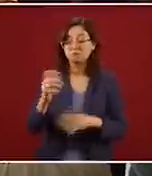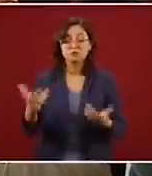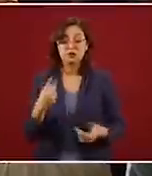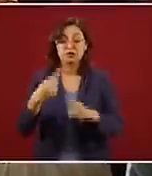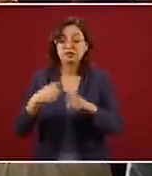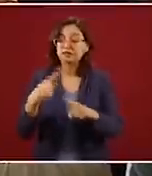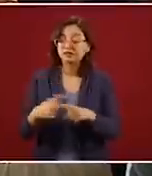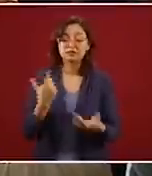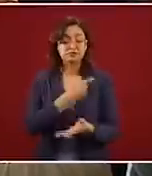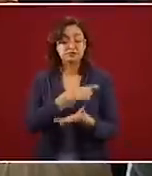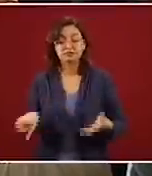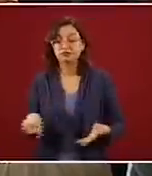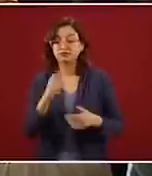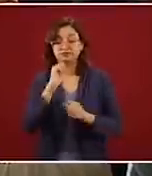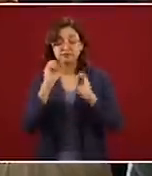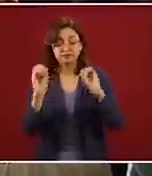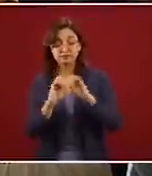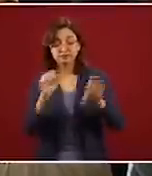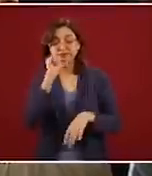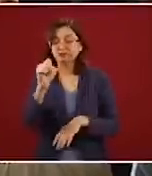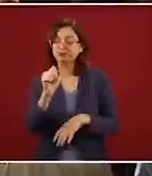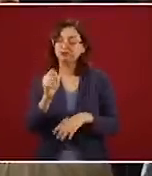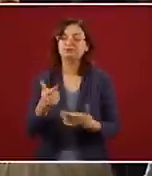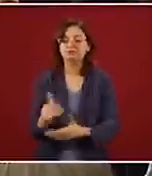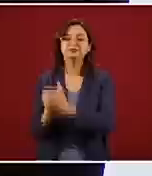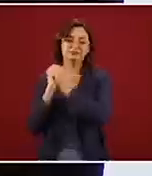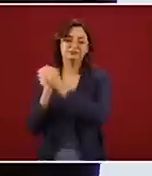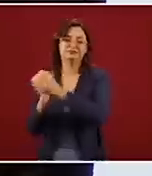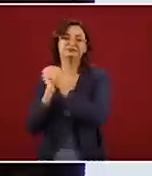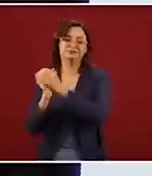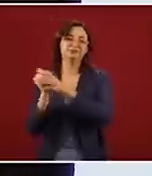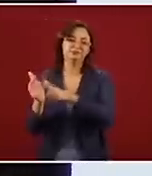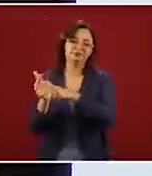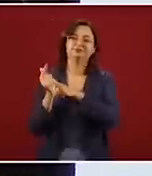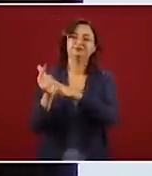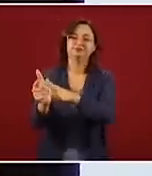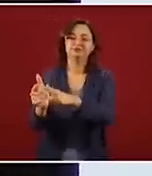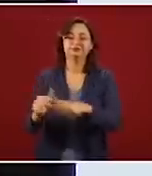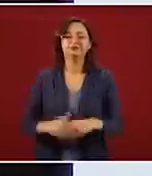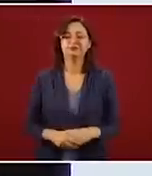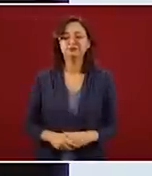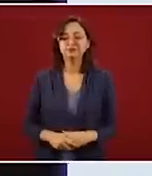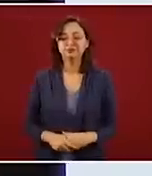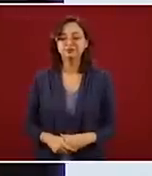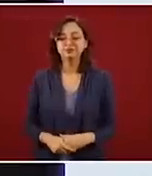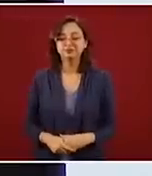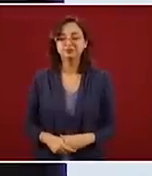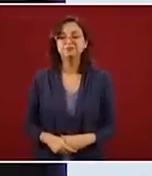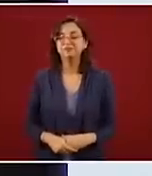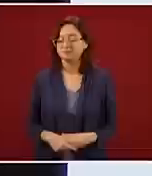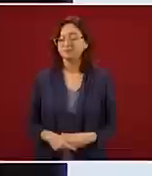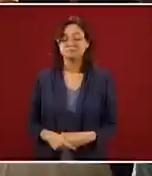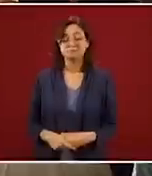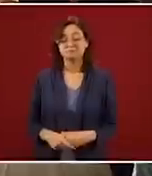vamos a seguir con este plan y va muy probablemente la rifa.